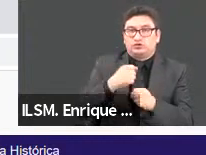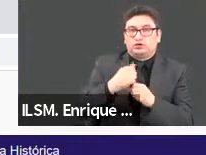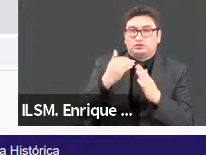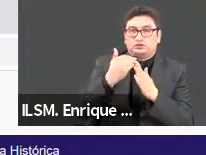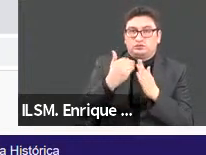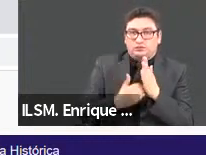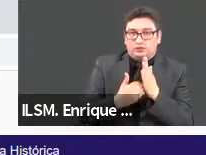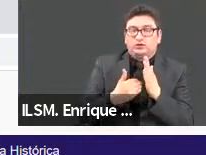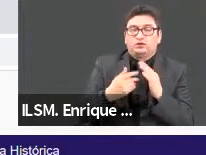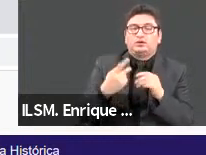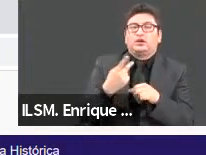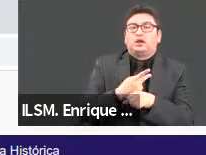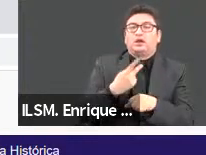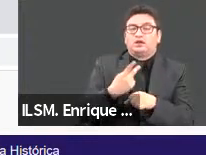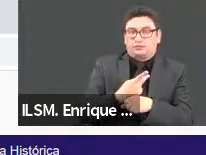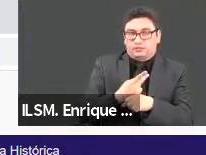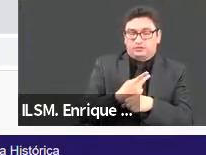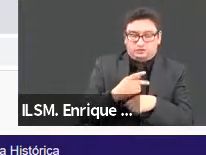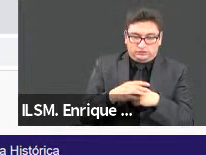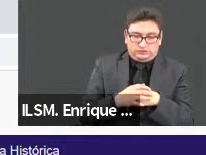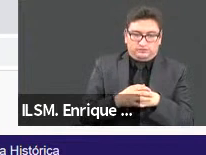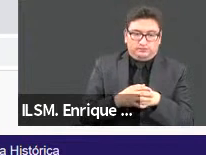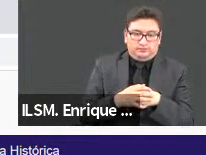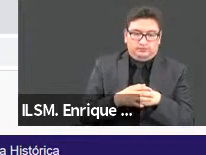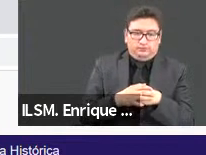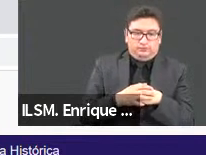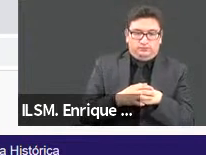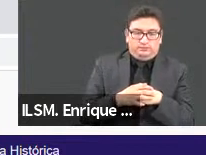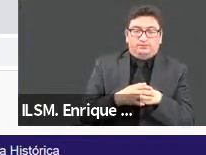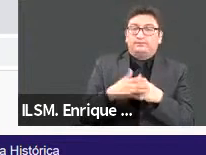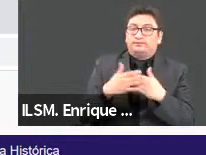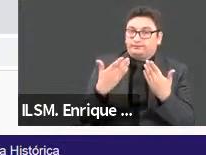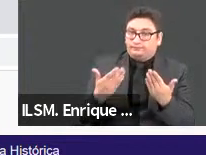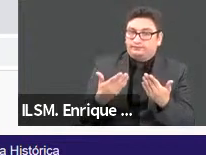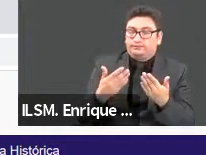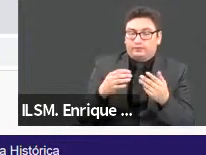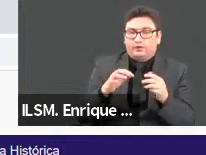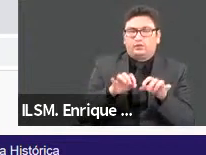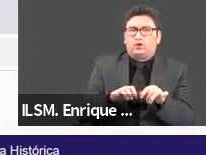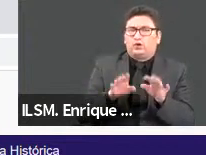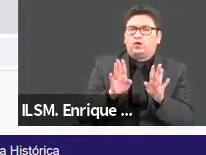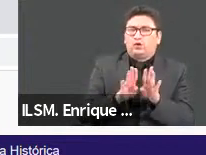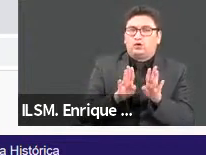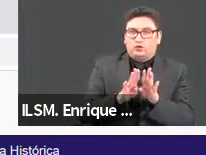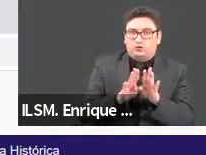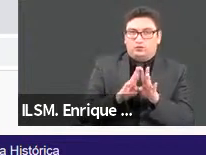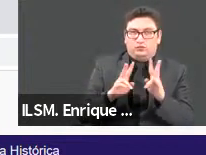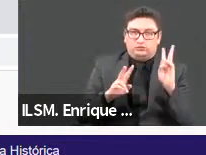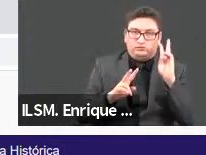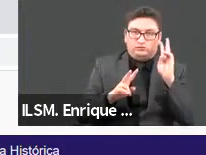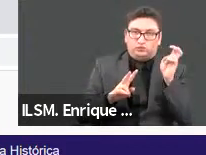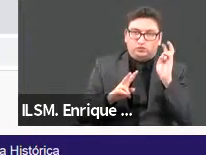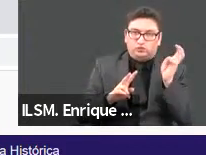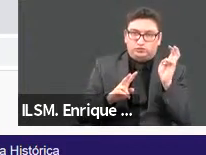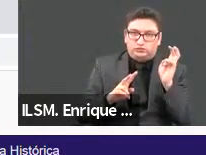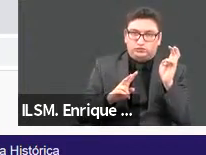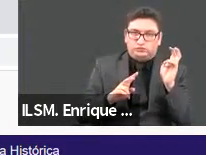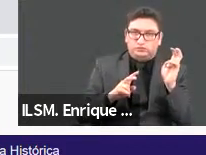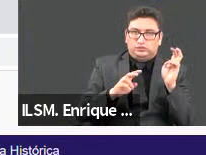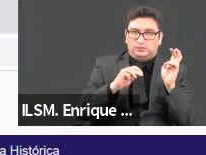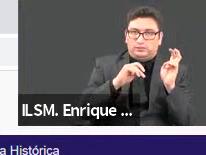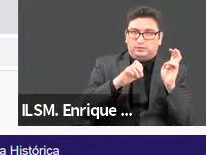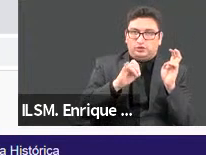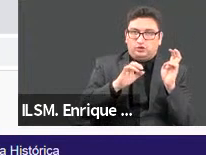intervienen menores de edad? Ok, entonces en este caso vamos a entrecomillar